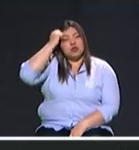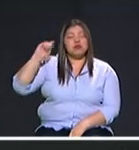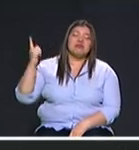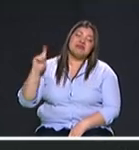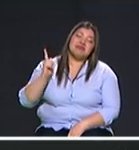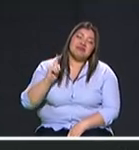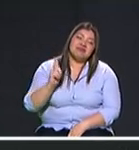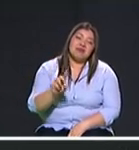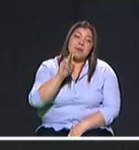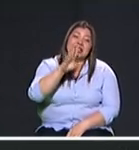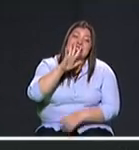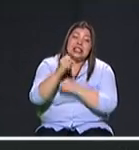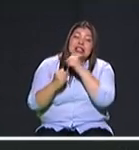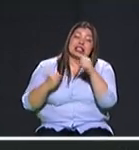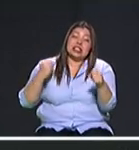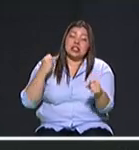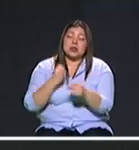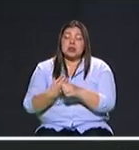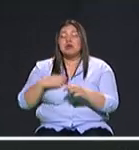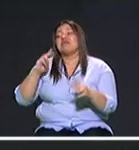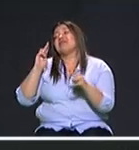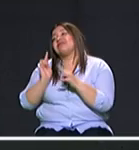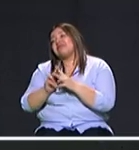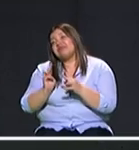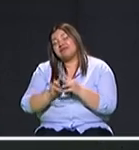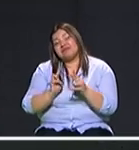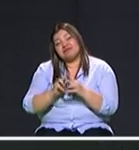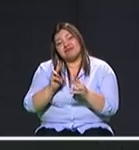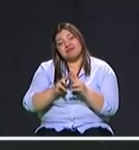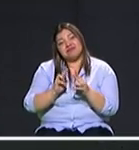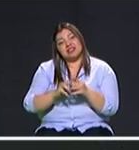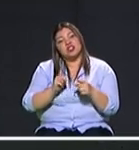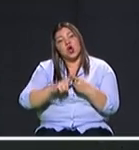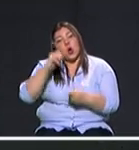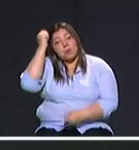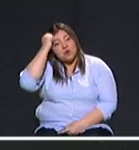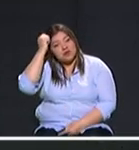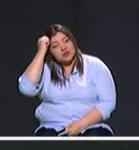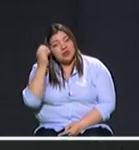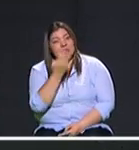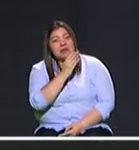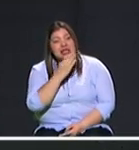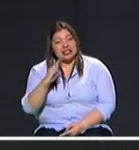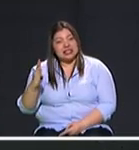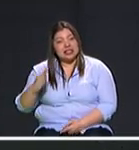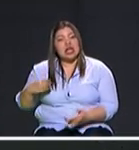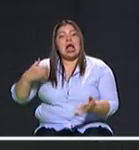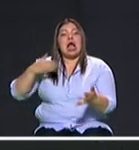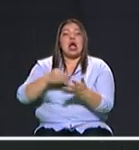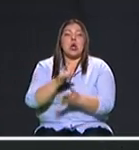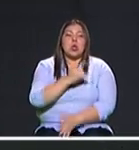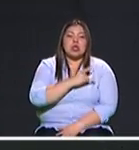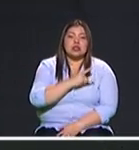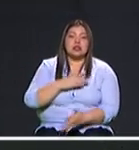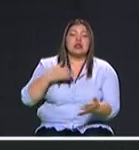25 años conozco todo el ciclo porque ha sido profesora desde secundaria hasta posgrado creo que hay que fortalecer